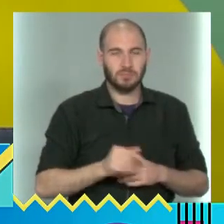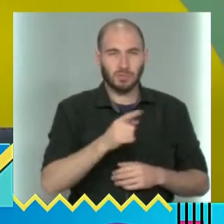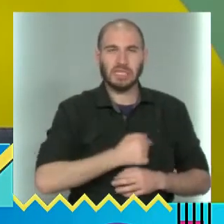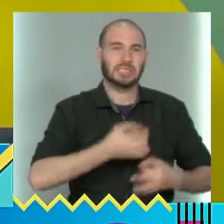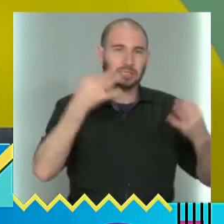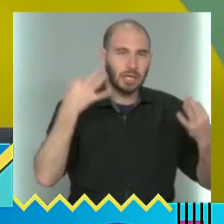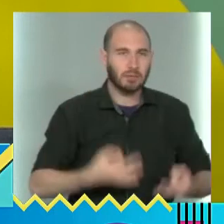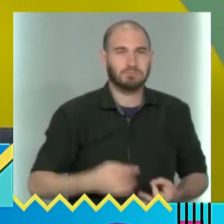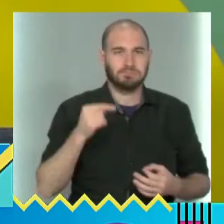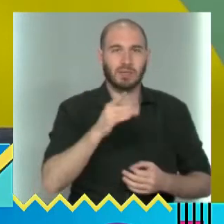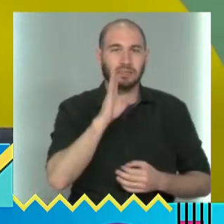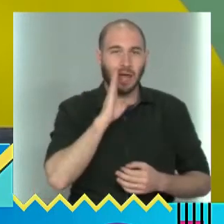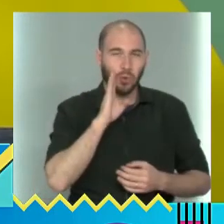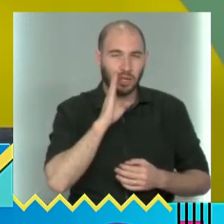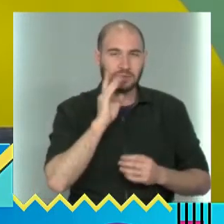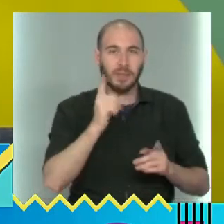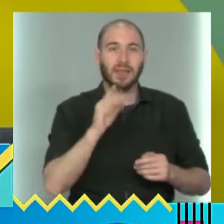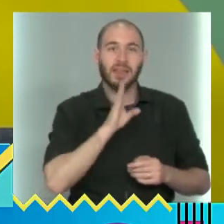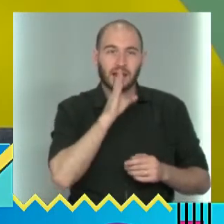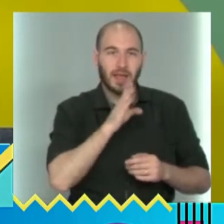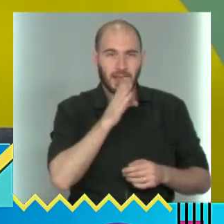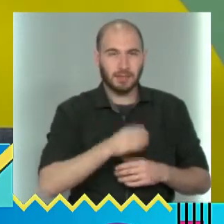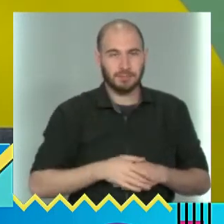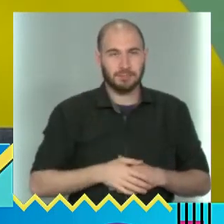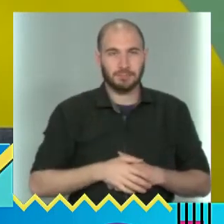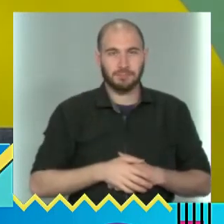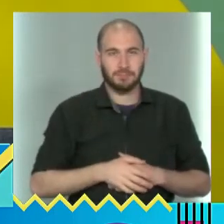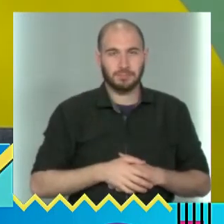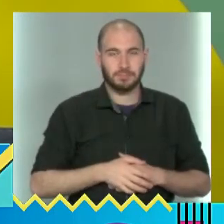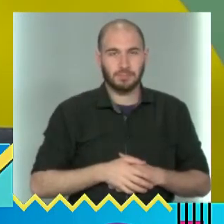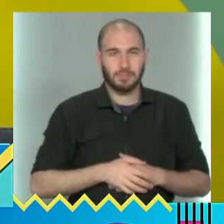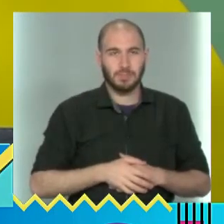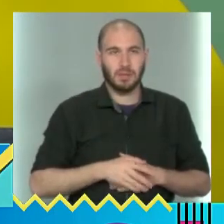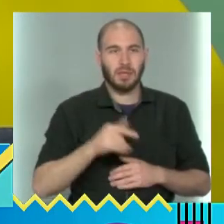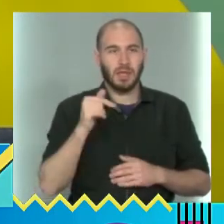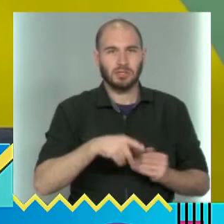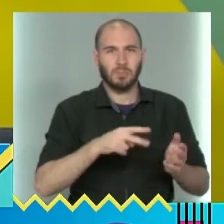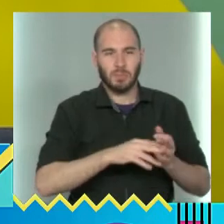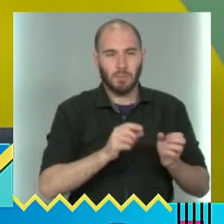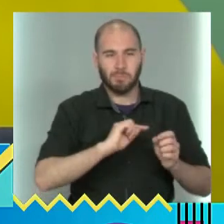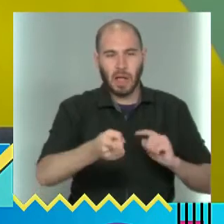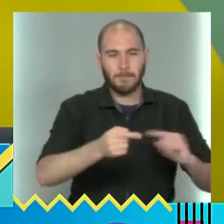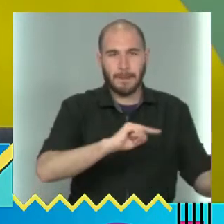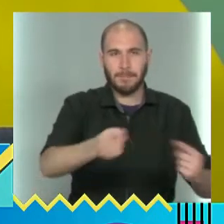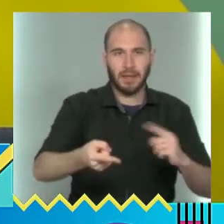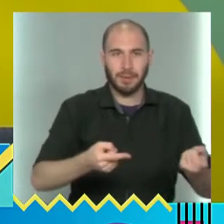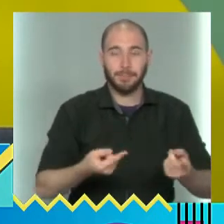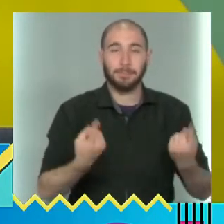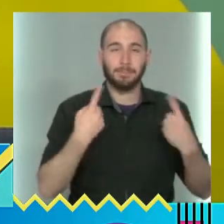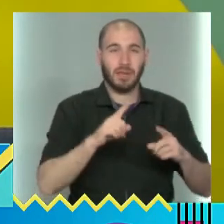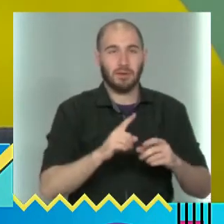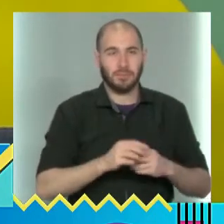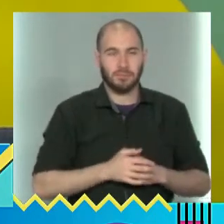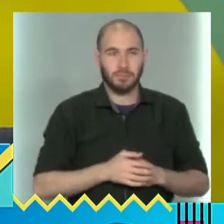apuestas de Estados Unidos e Israel. Obviamente que esto causa efecto dominó, pero indudablemente que